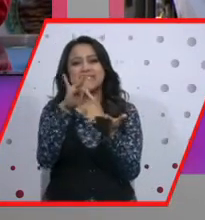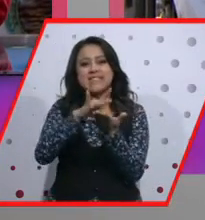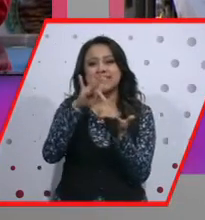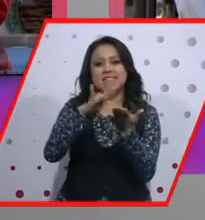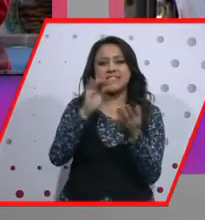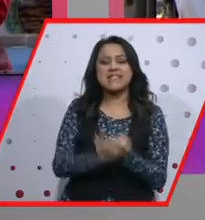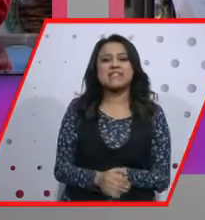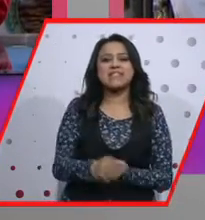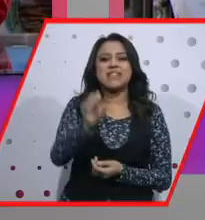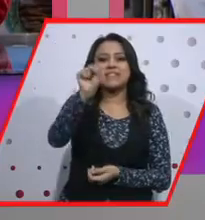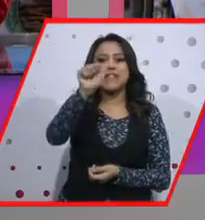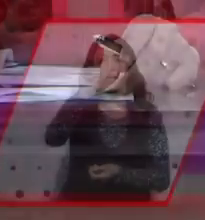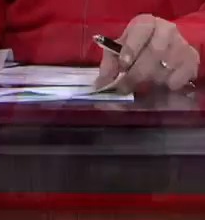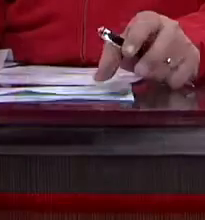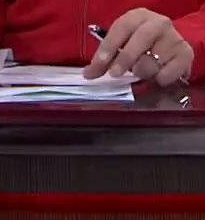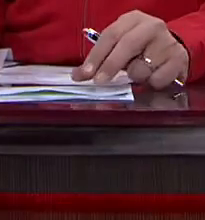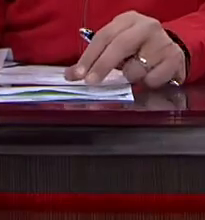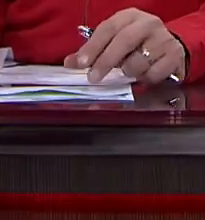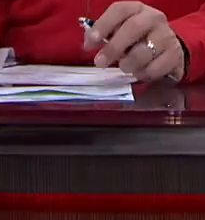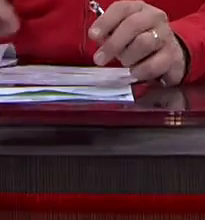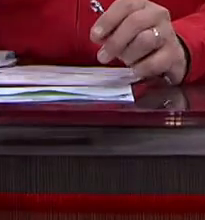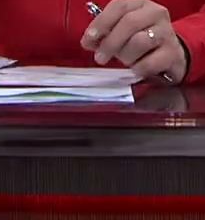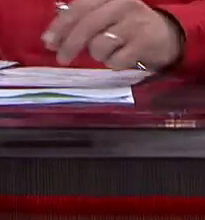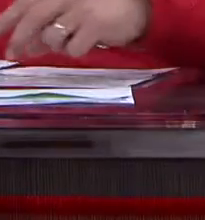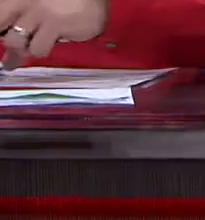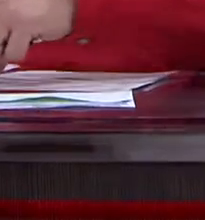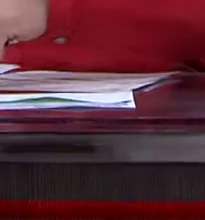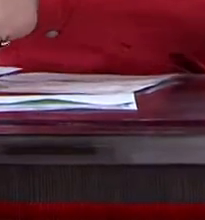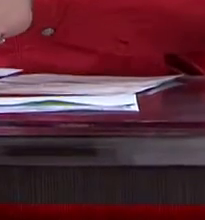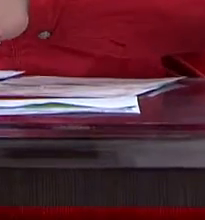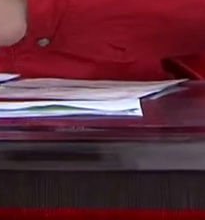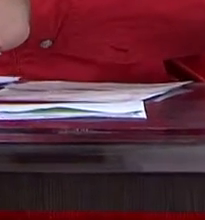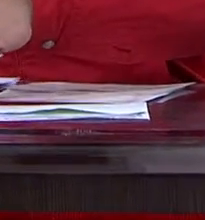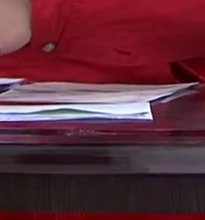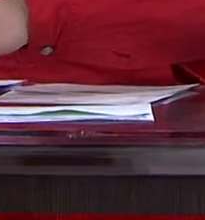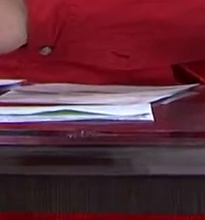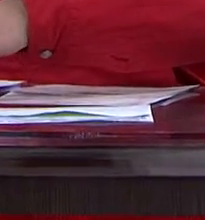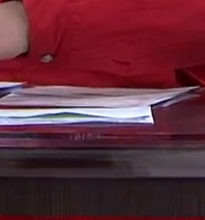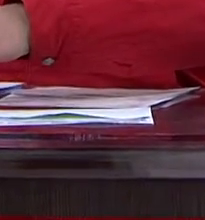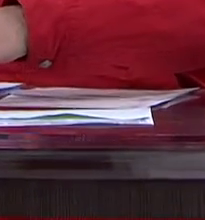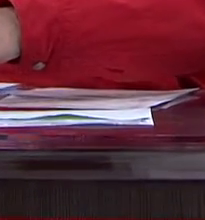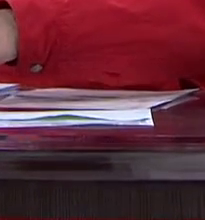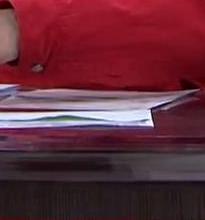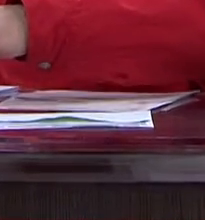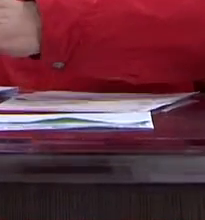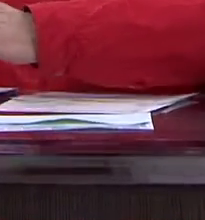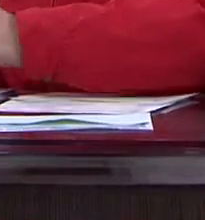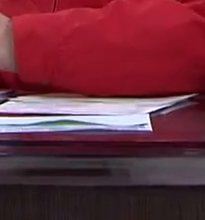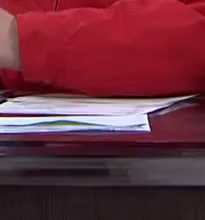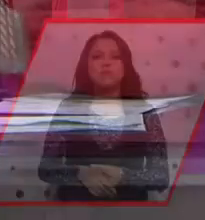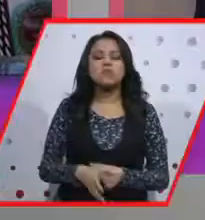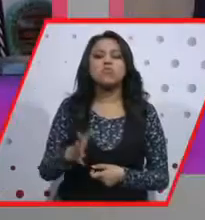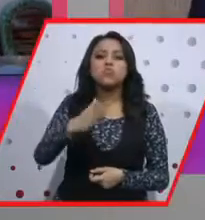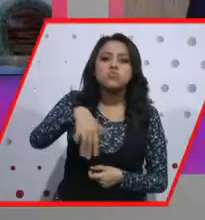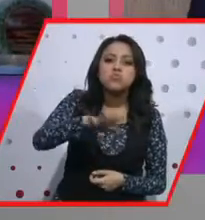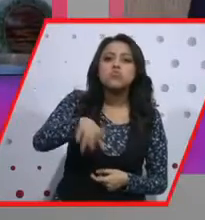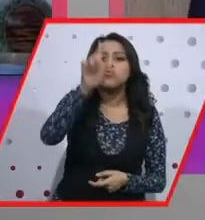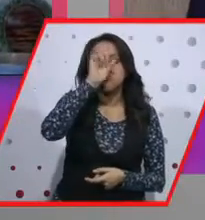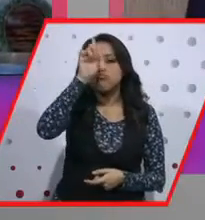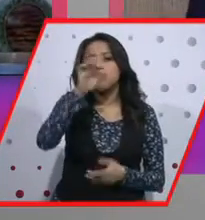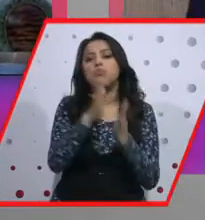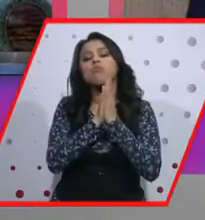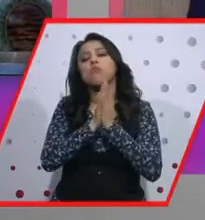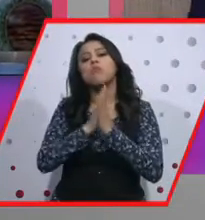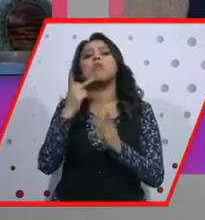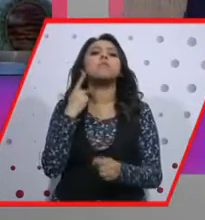gracias por todo. Samia José, sí, es tan amable, Samia. Señor, ¿qué tal? Muy buenos días. Buenos días. Oye, Samia. Sí, señor. ¿Por qué vas buscando asesoría en la Procuraduría de